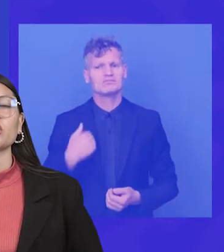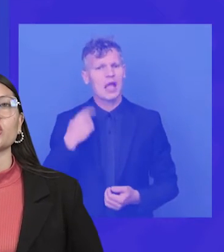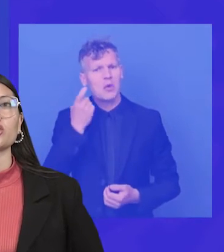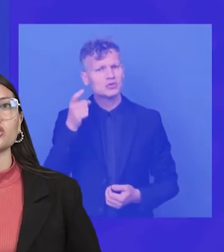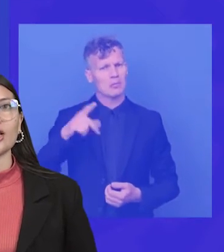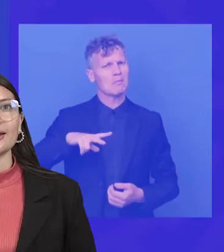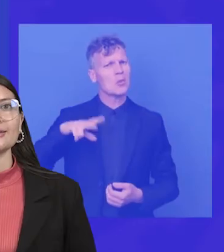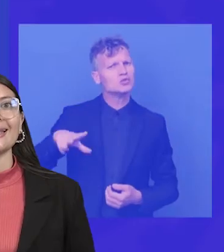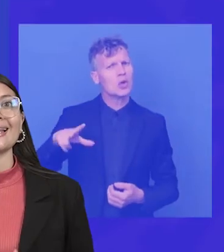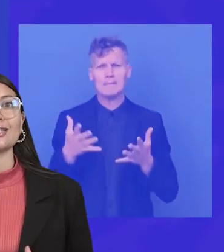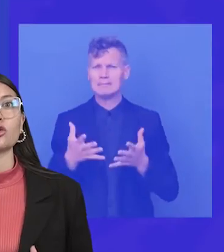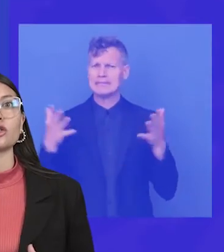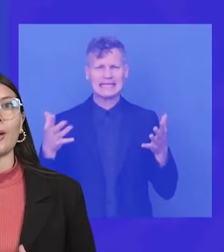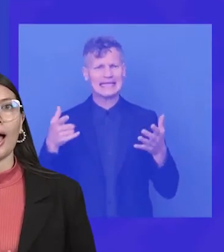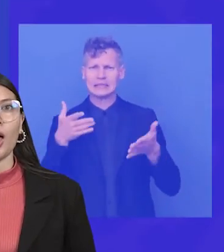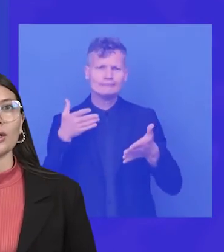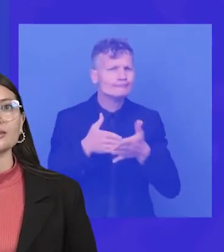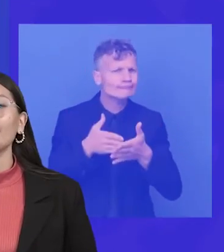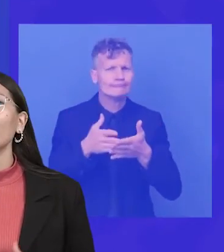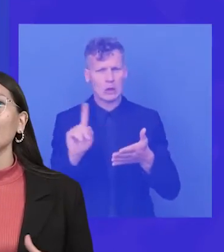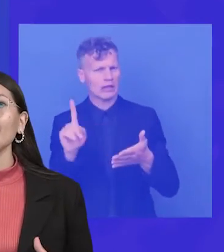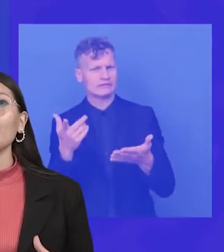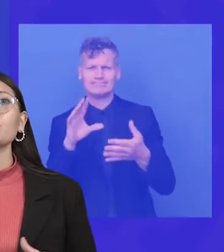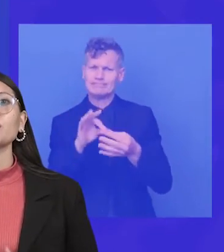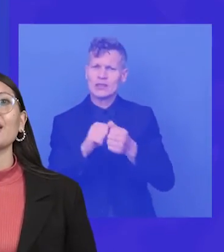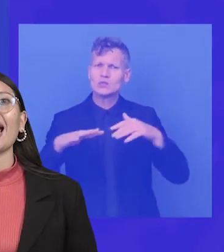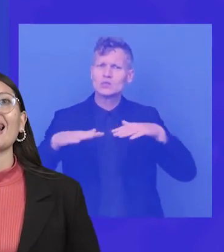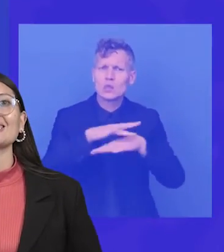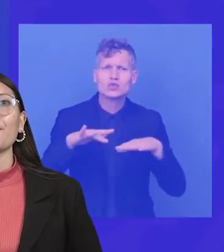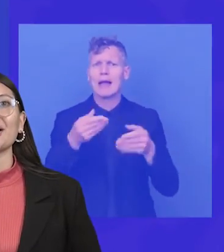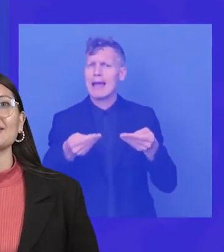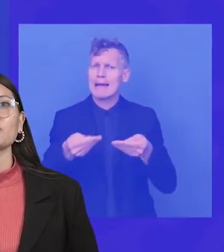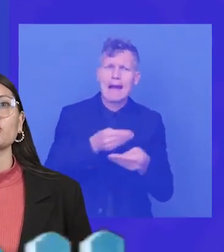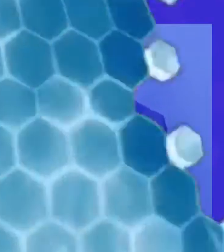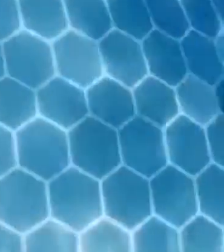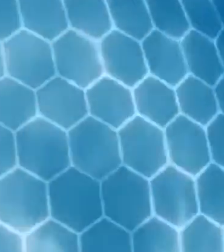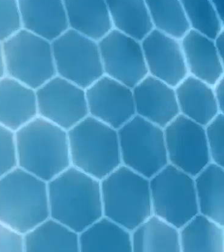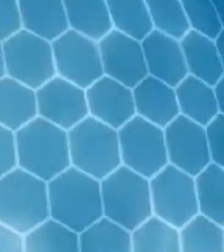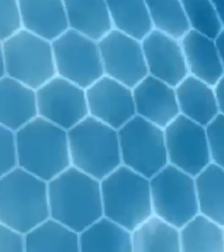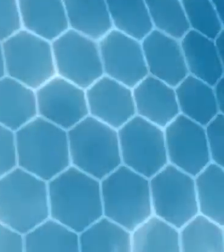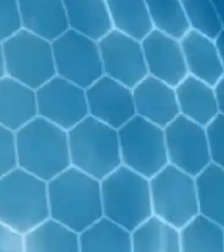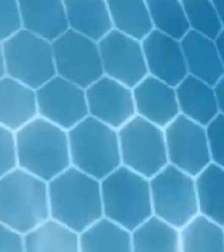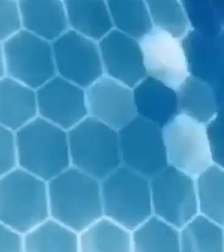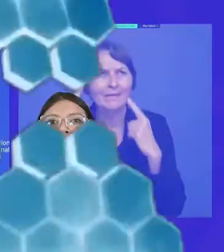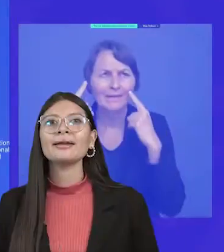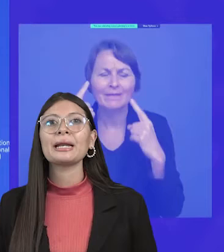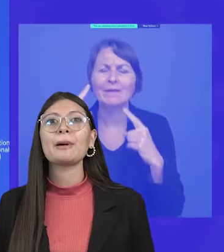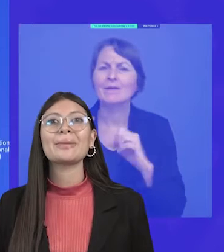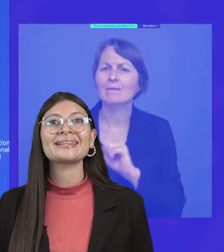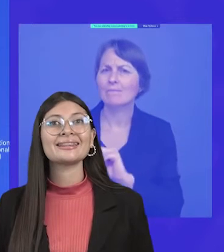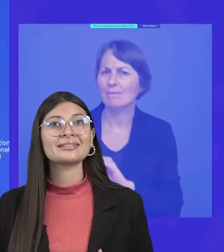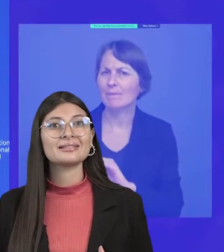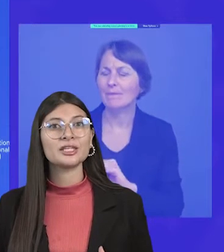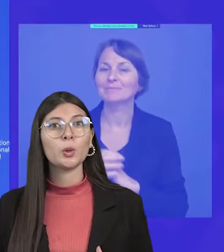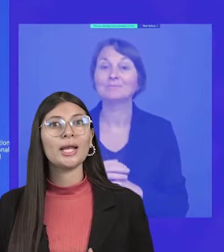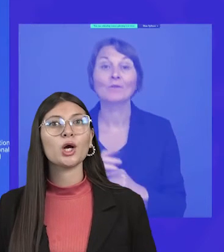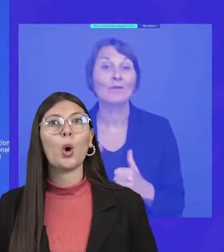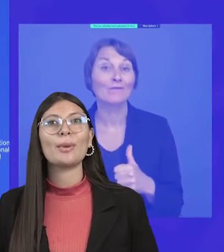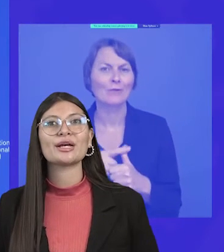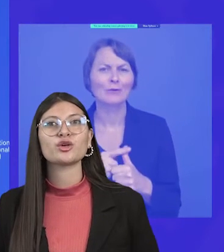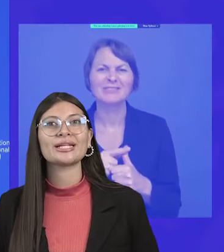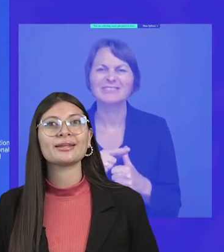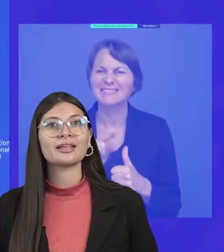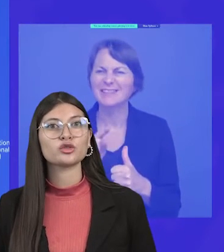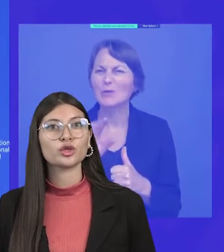las protecciones sociales y las de los trabajadores y apoyar a las empresas sostenibles. En segundo lugar, el papel tan decisivo de